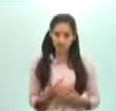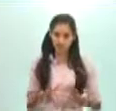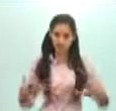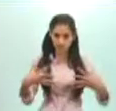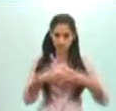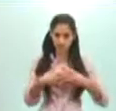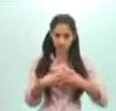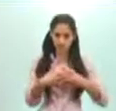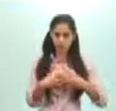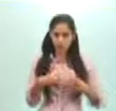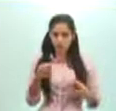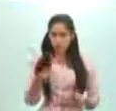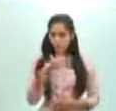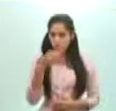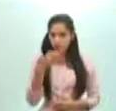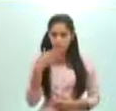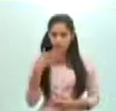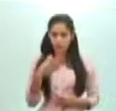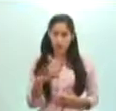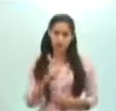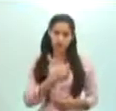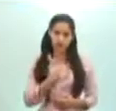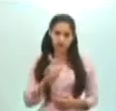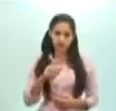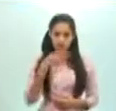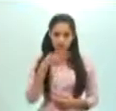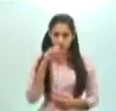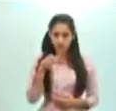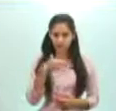el mensaje que se quiere dar para